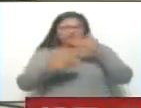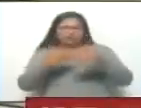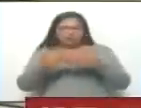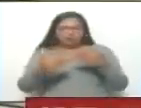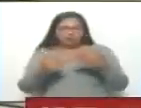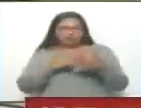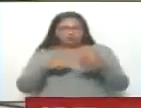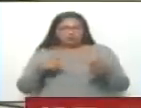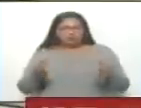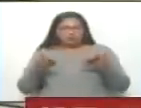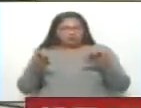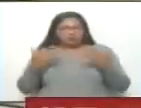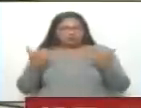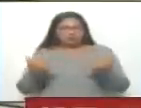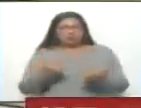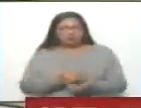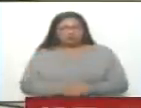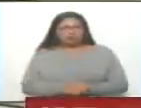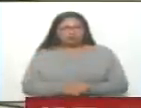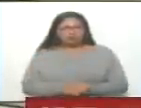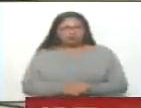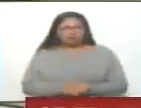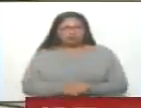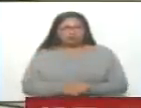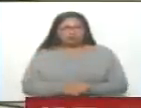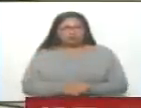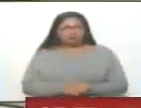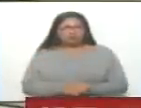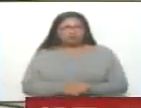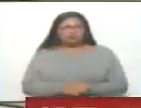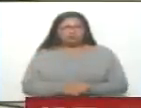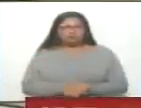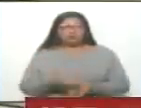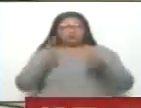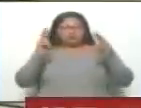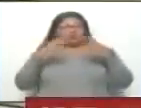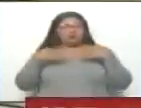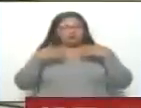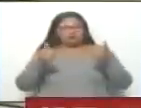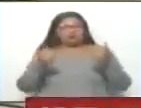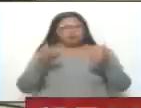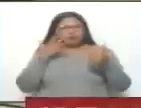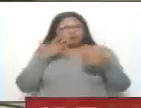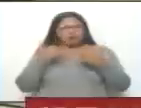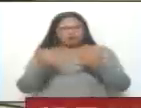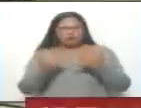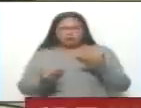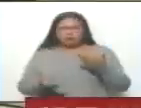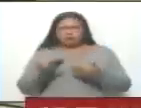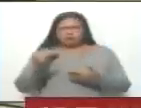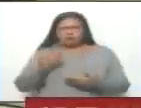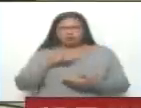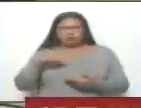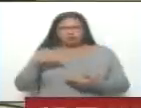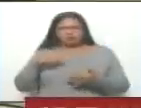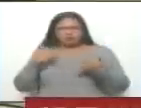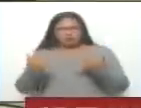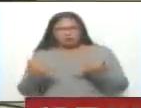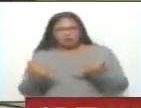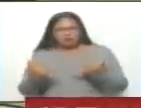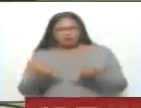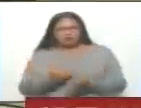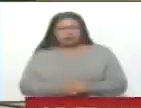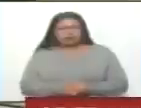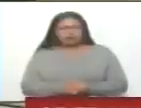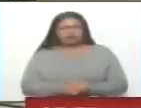a ejecutar por módulo, en este caso, el tema de la salud, que es sumamente importante para nosotros, que